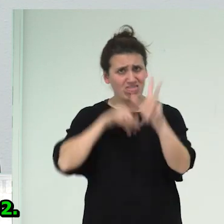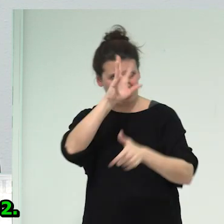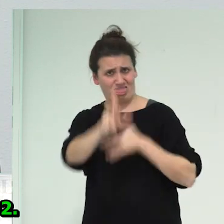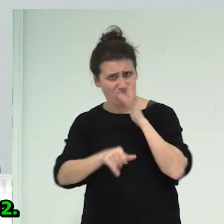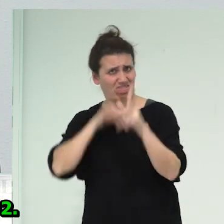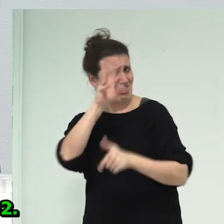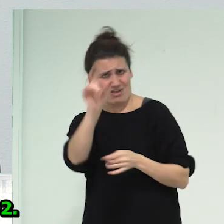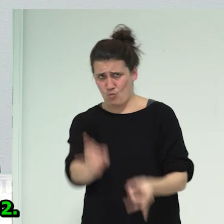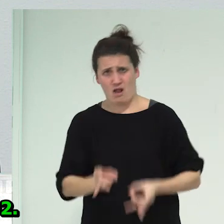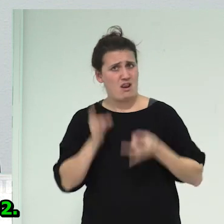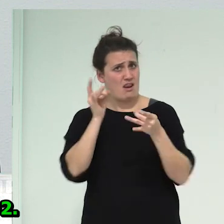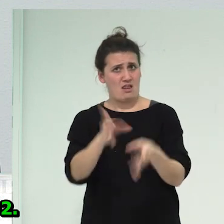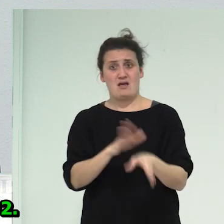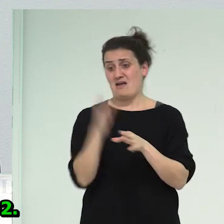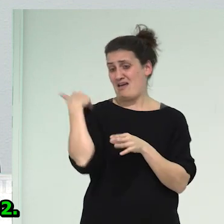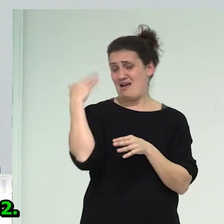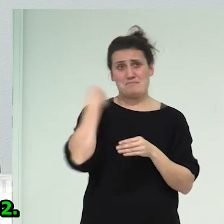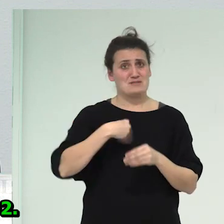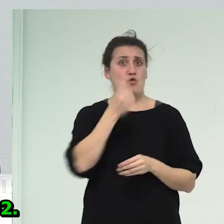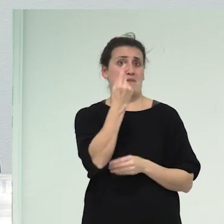igual que empezaron a hacerlo en